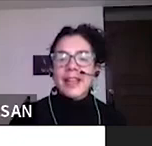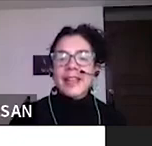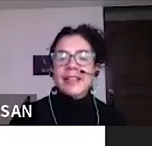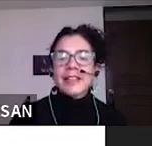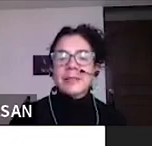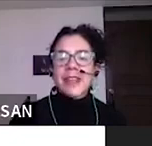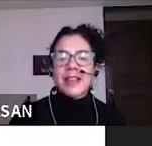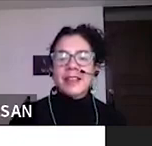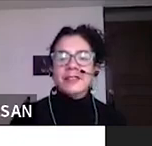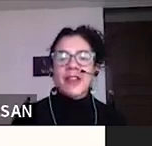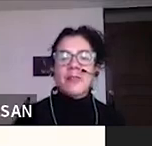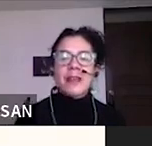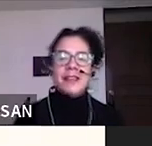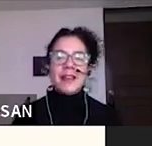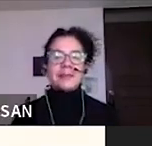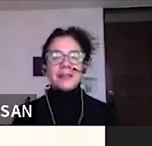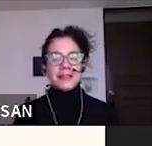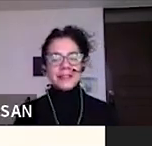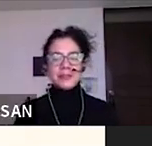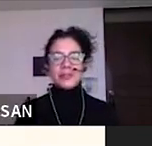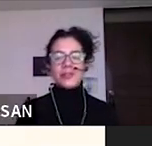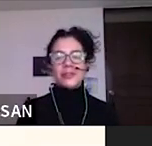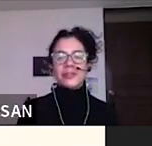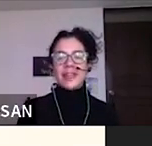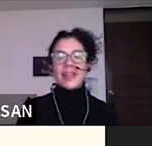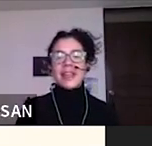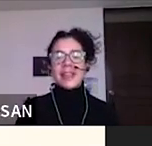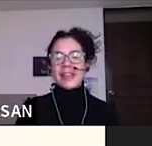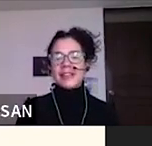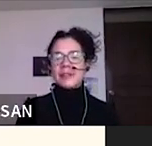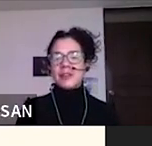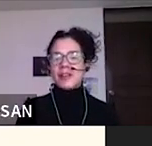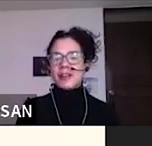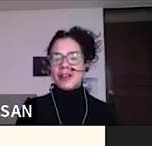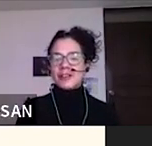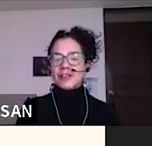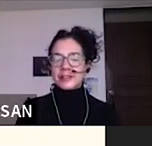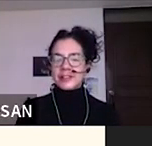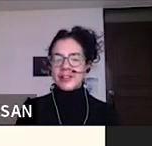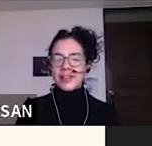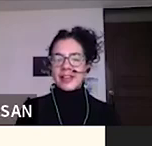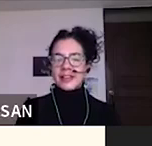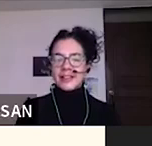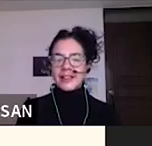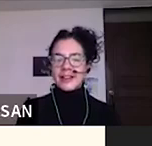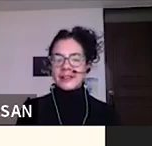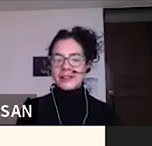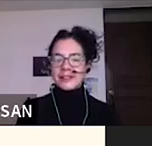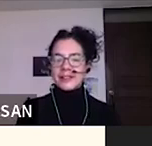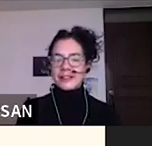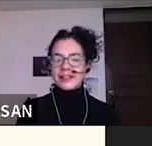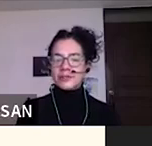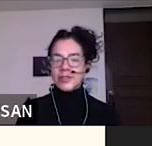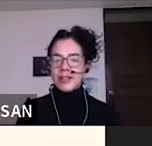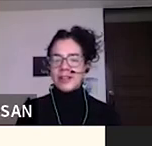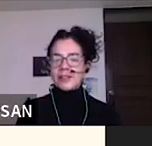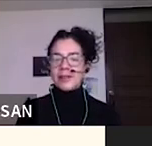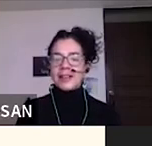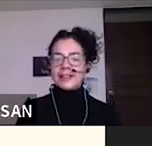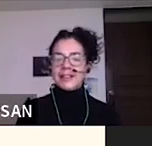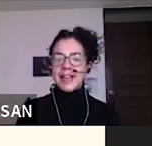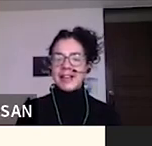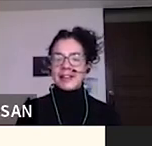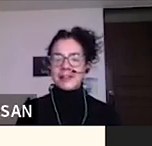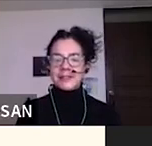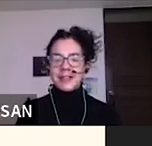Y también nos acompaña Vili Zamorón, quien es bióloga de la conservación egresada de la Universidad del Zulia, con